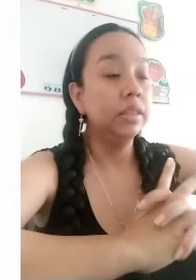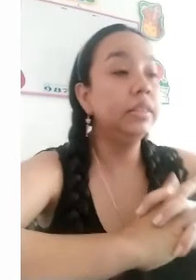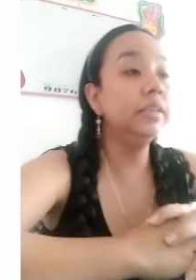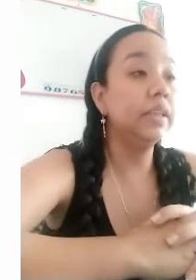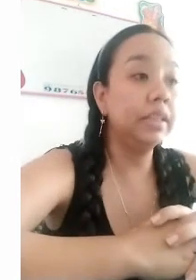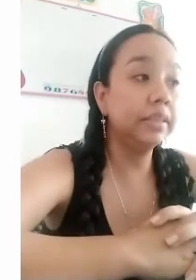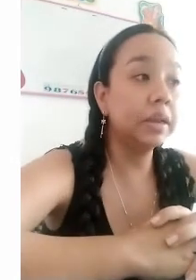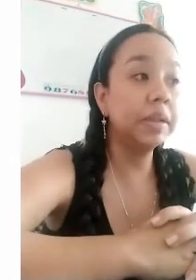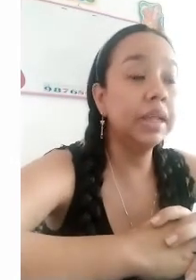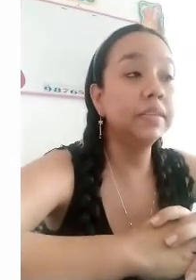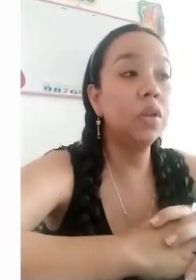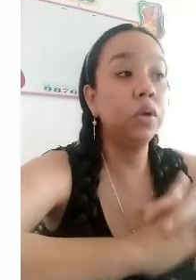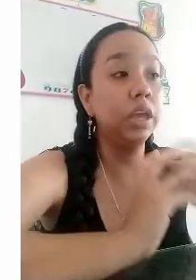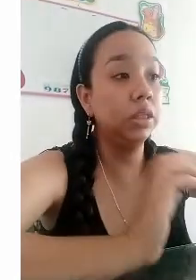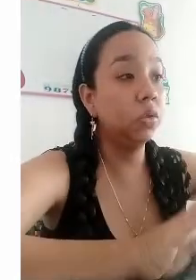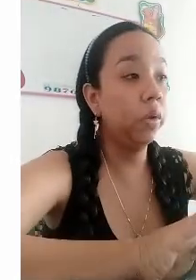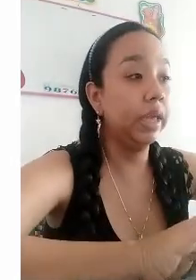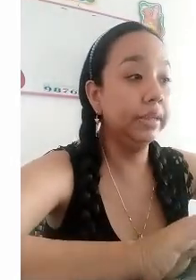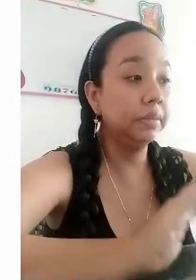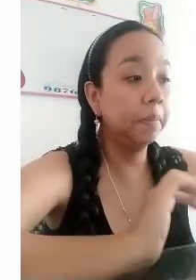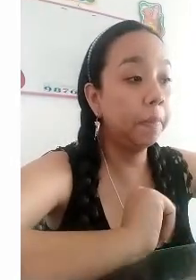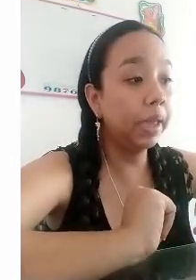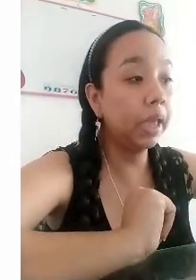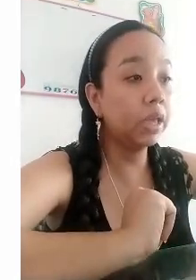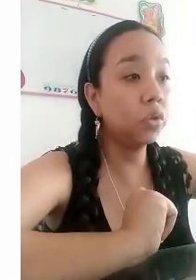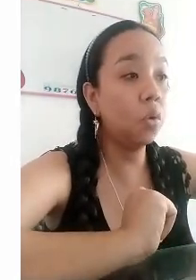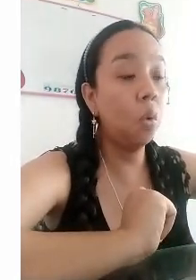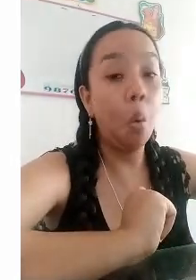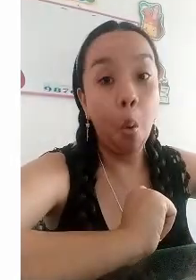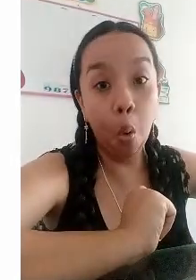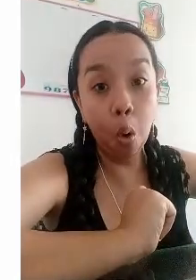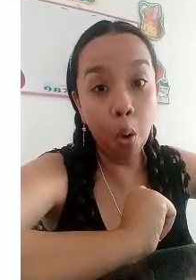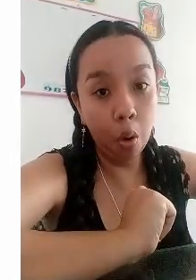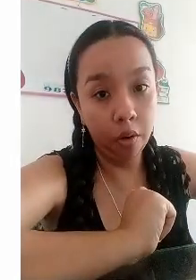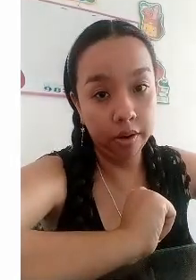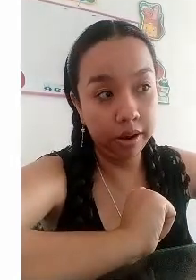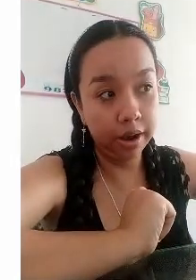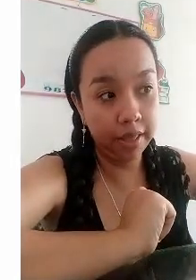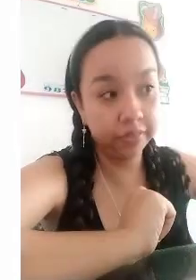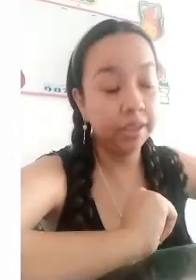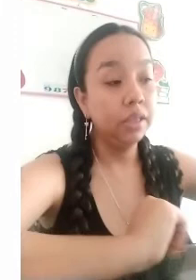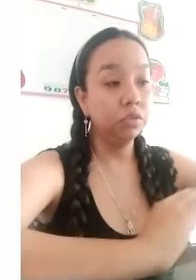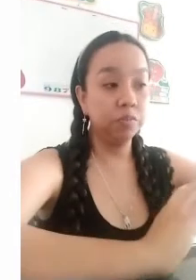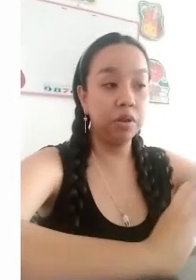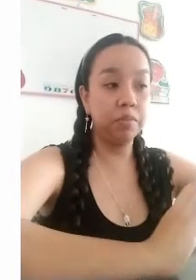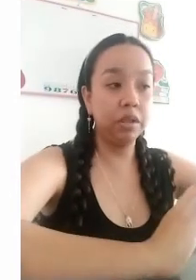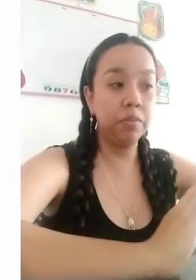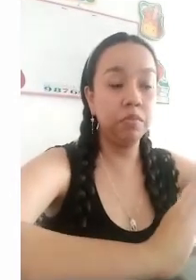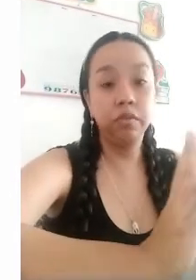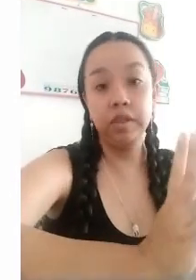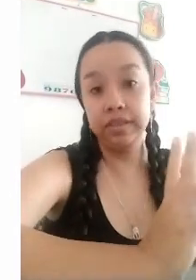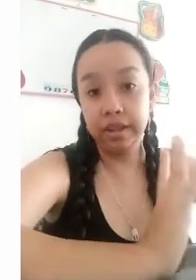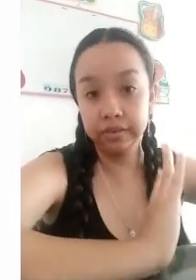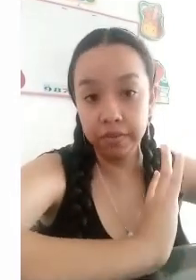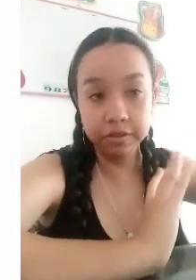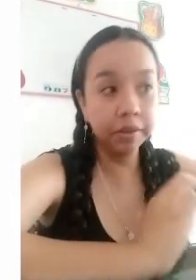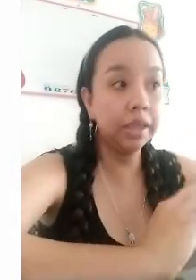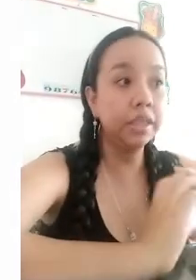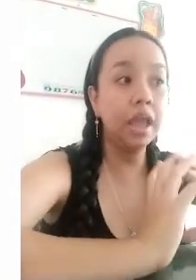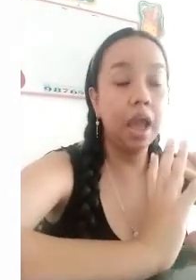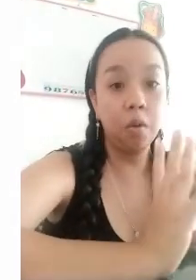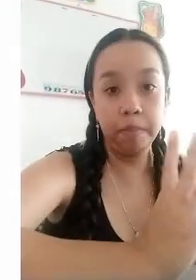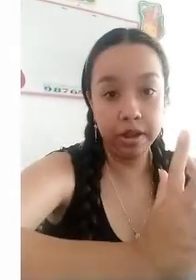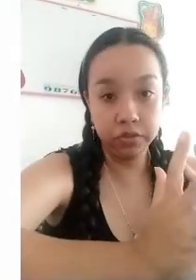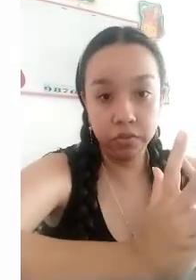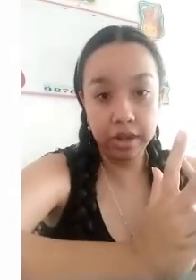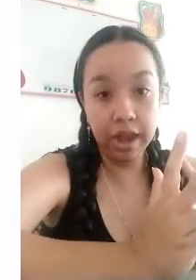Tamaño. Dice, determina si el objeto es pequeño o grande. Entonces, por ejemplo, aquí podemos diferenciar la cebra es